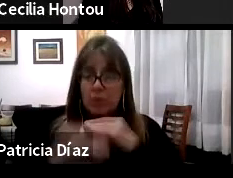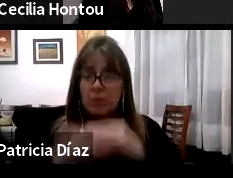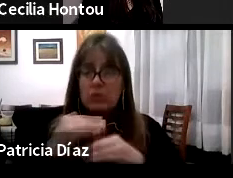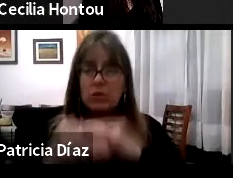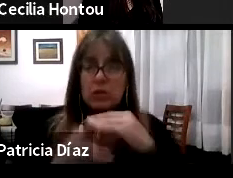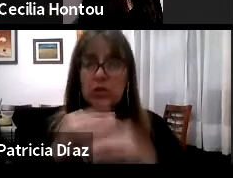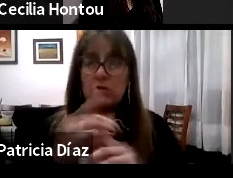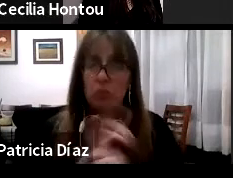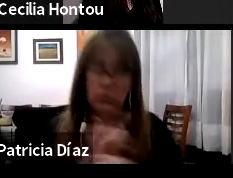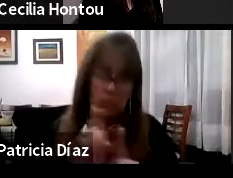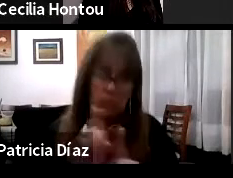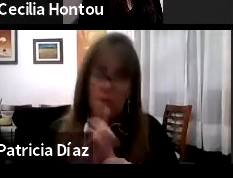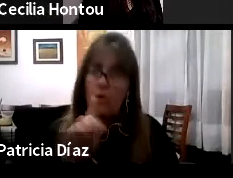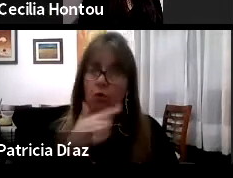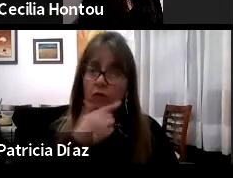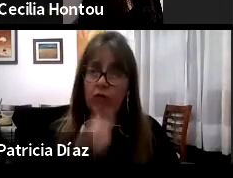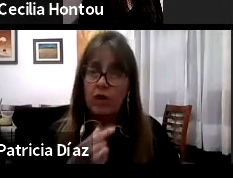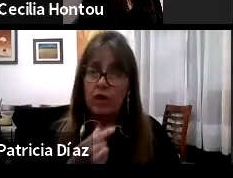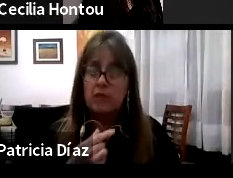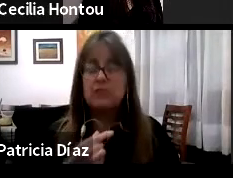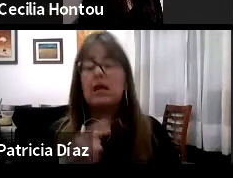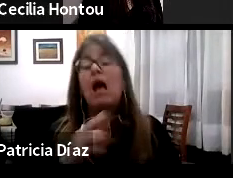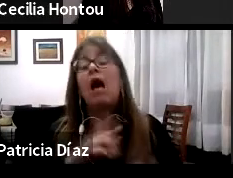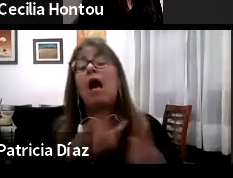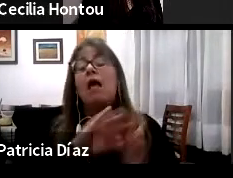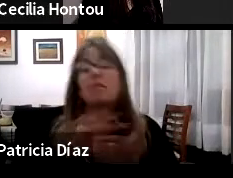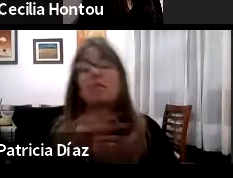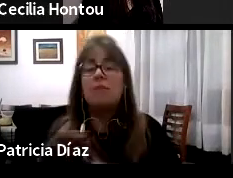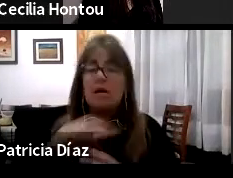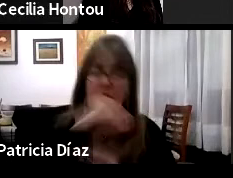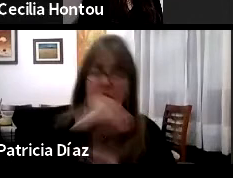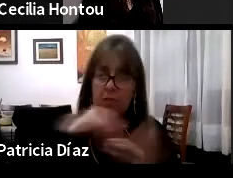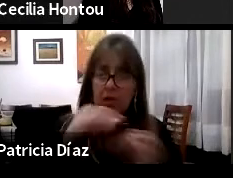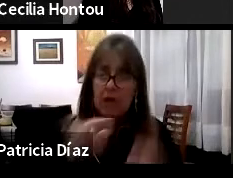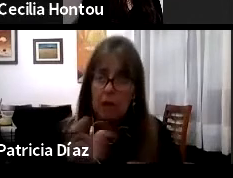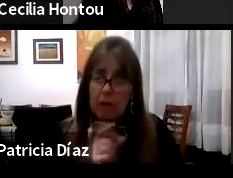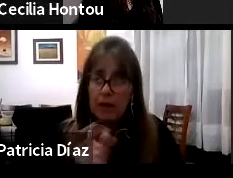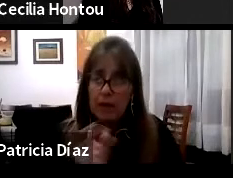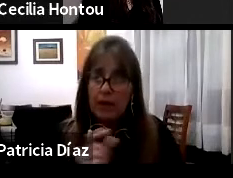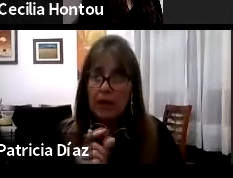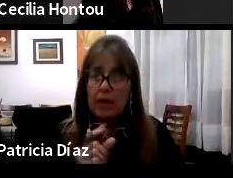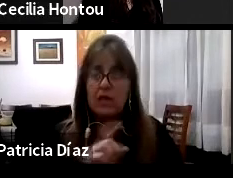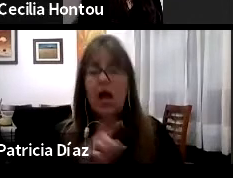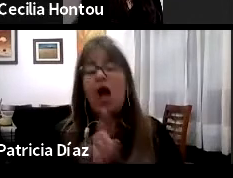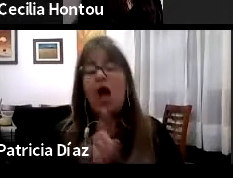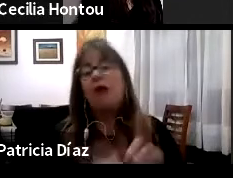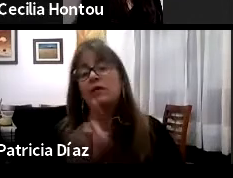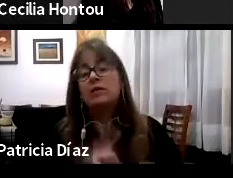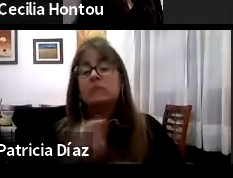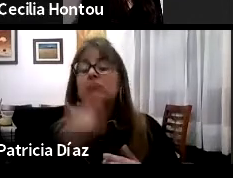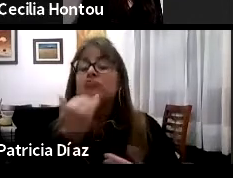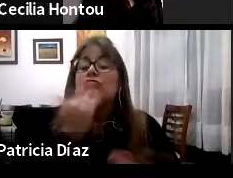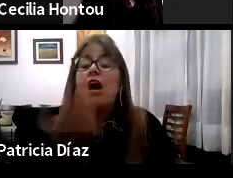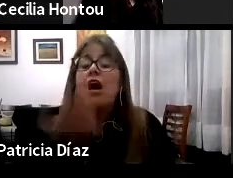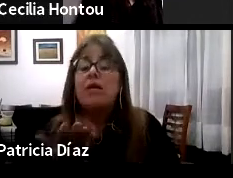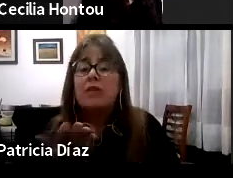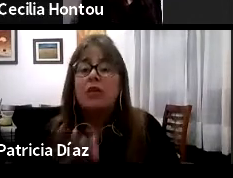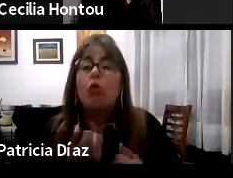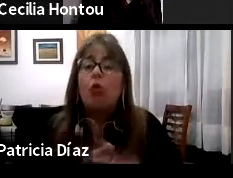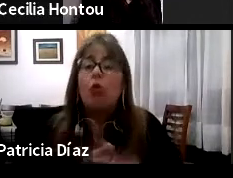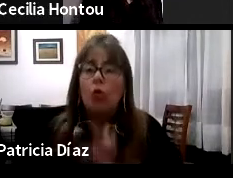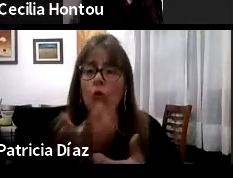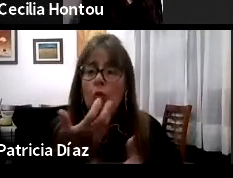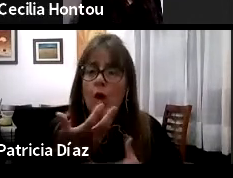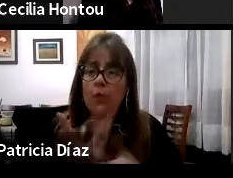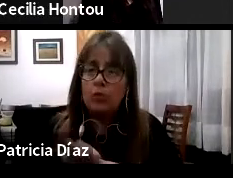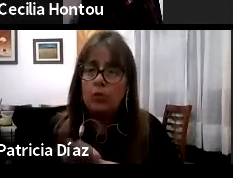de familia es pequeña o de por sí a veces los familiares no quieren... no saben cómo contener a esta persona con la patología,